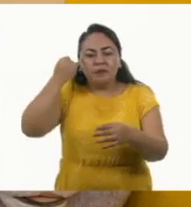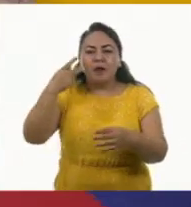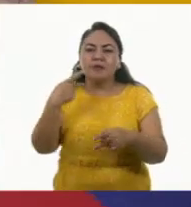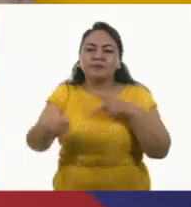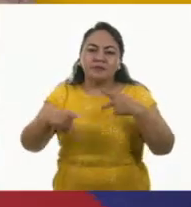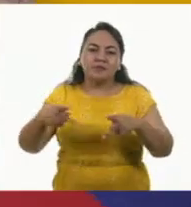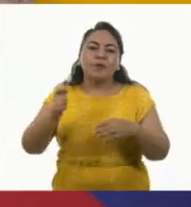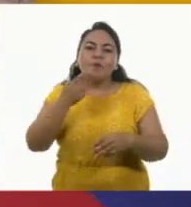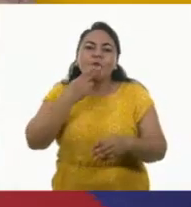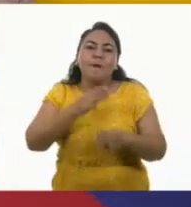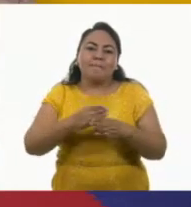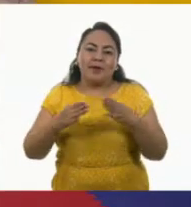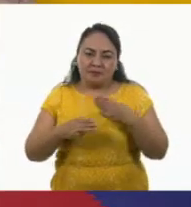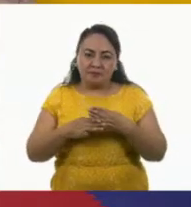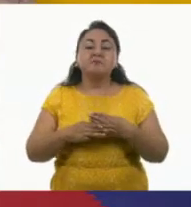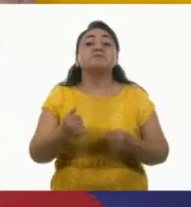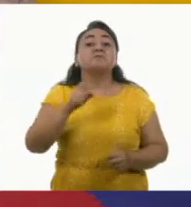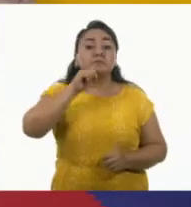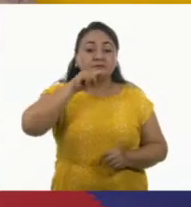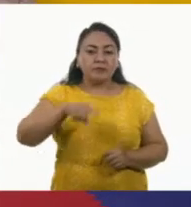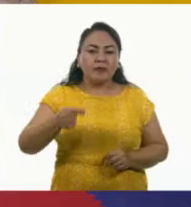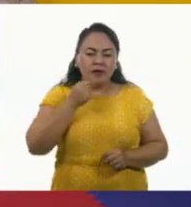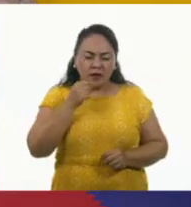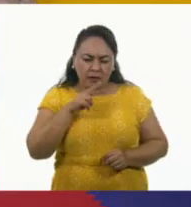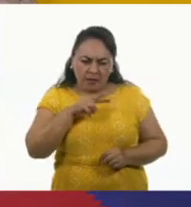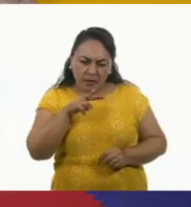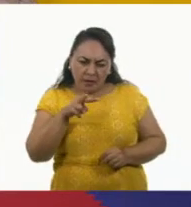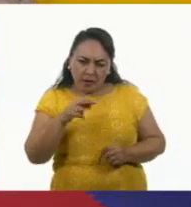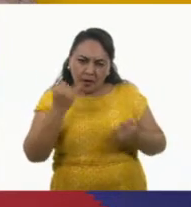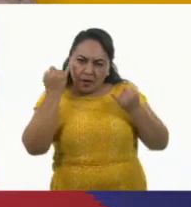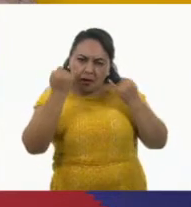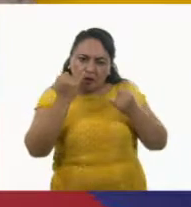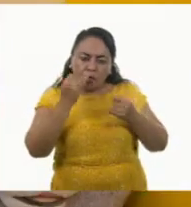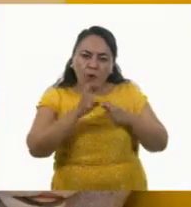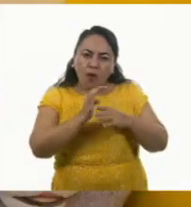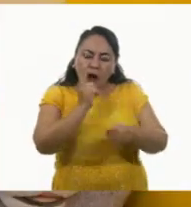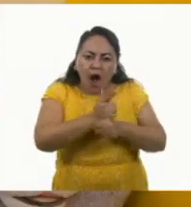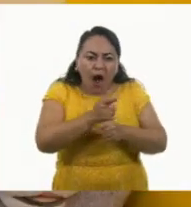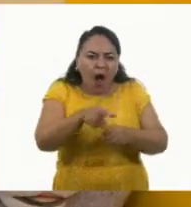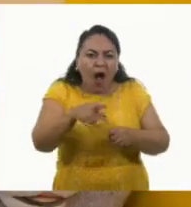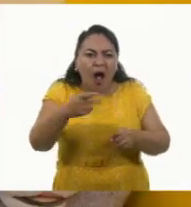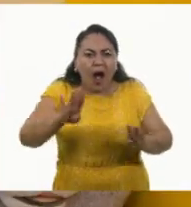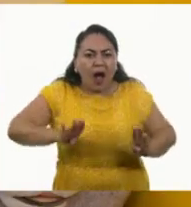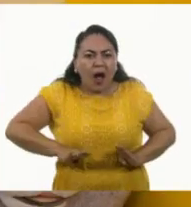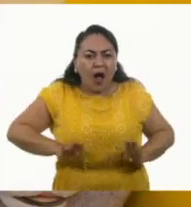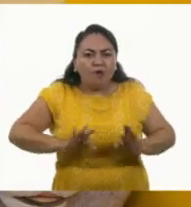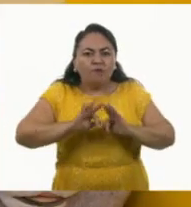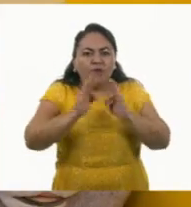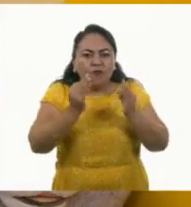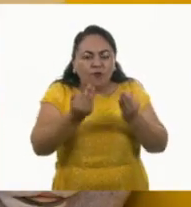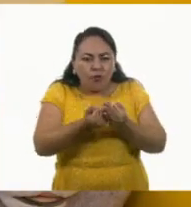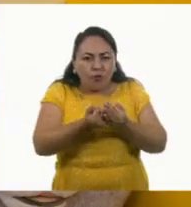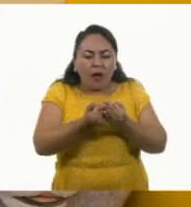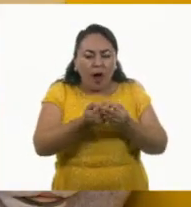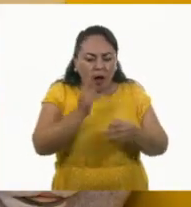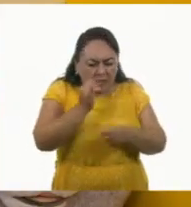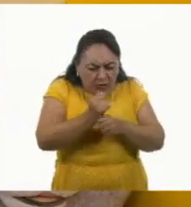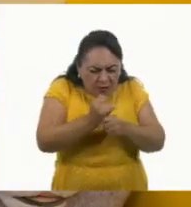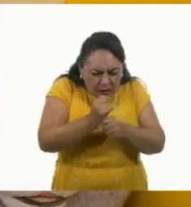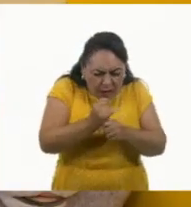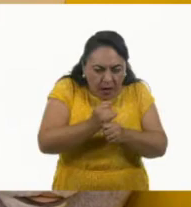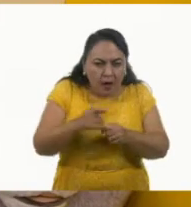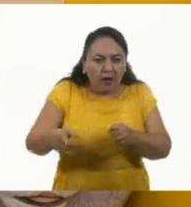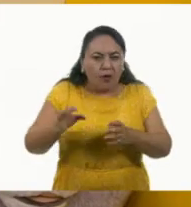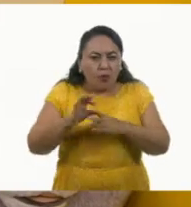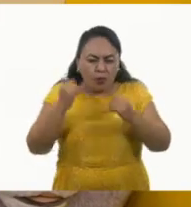materiales. También descubren cómo funcionan las cosas. Exploran e indagan para obtener